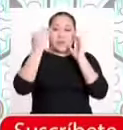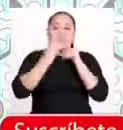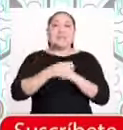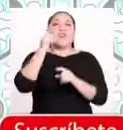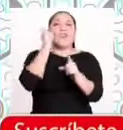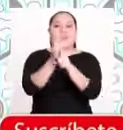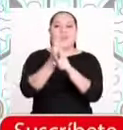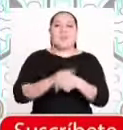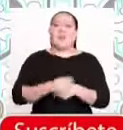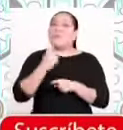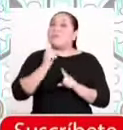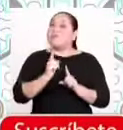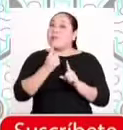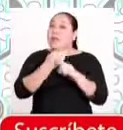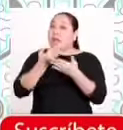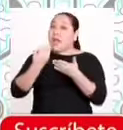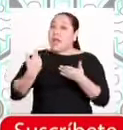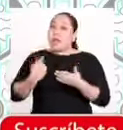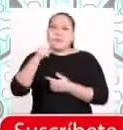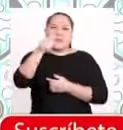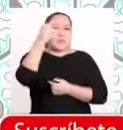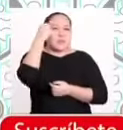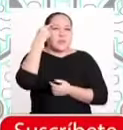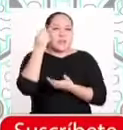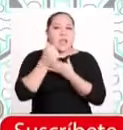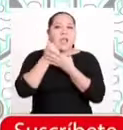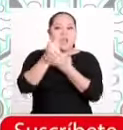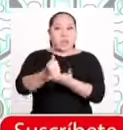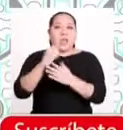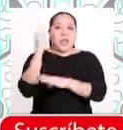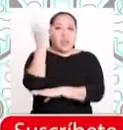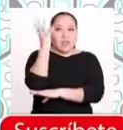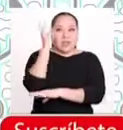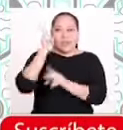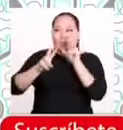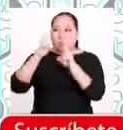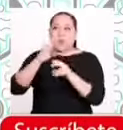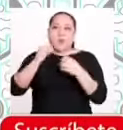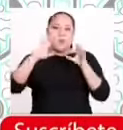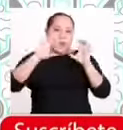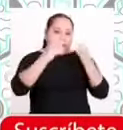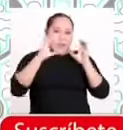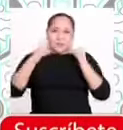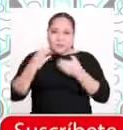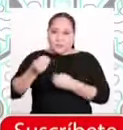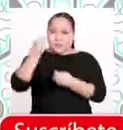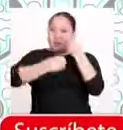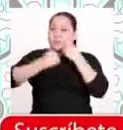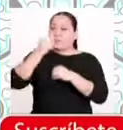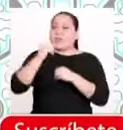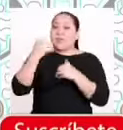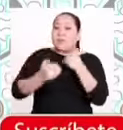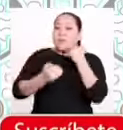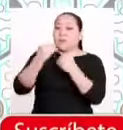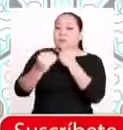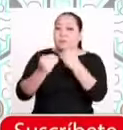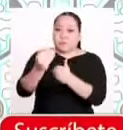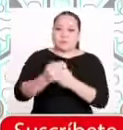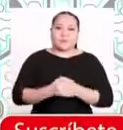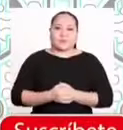Exactamente. Pero antes, ¿qué te parece si con la ayuda del árbol vemos cómo clasificar los alimentos según su procesamiento?